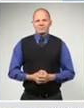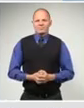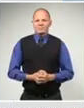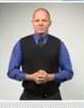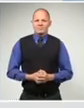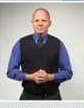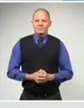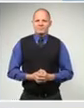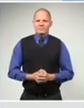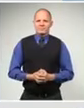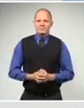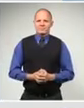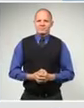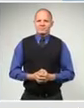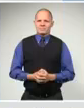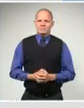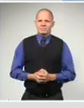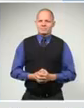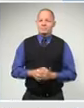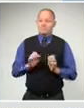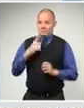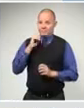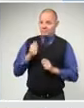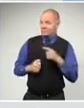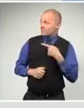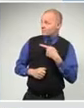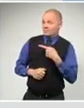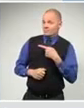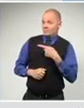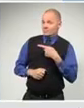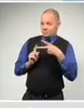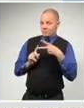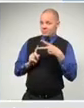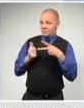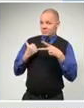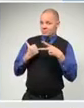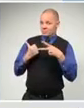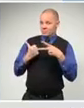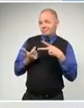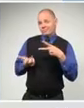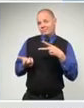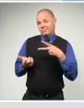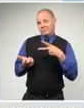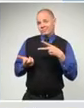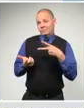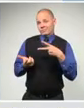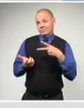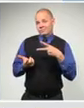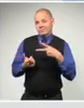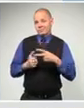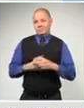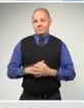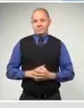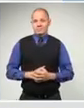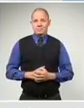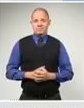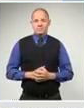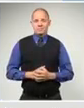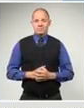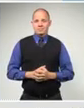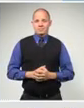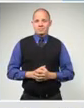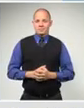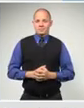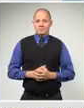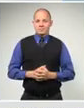que ahí lo tienen, 147, es el 14,3% de todos los diagnosticados en el día de